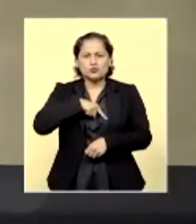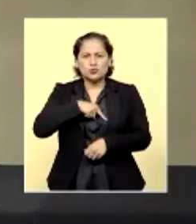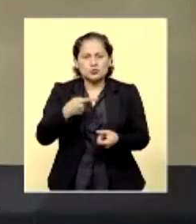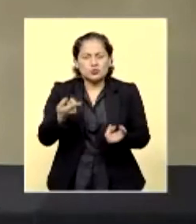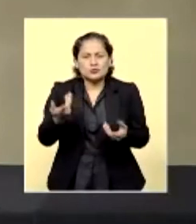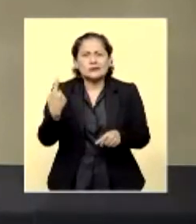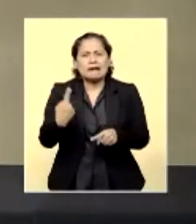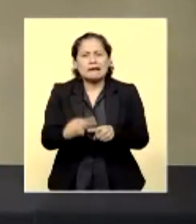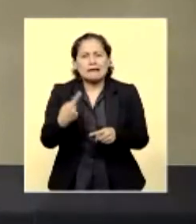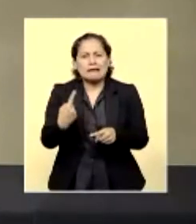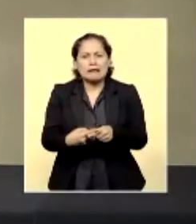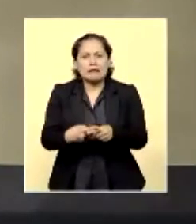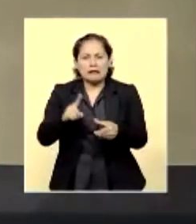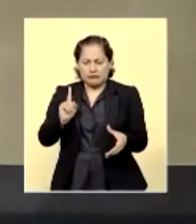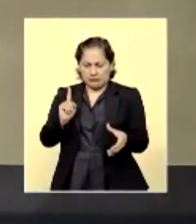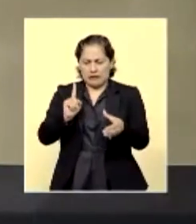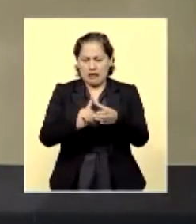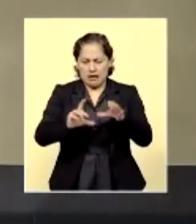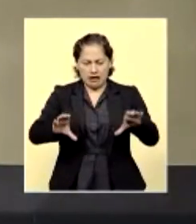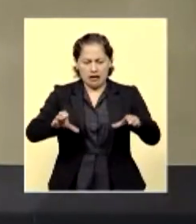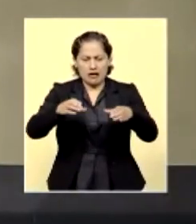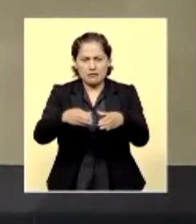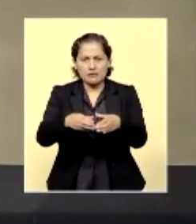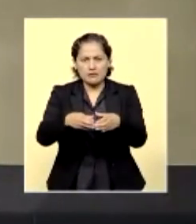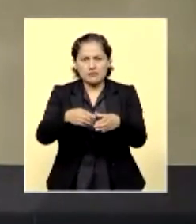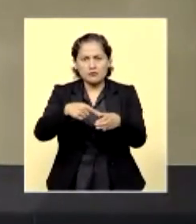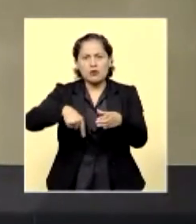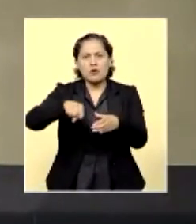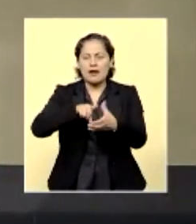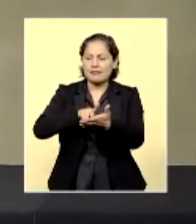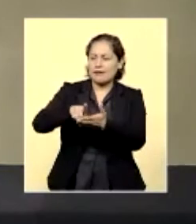Los miembros de la comunidad del derecho ambiental.